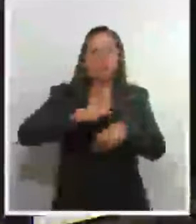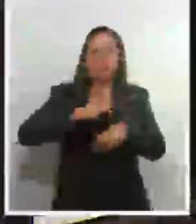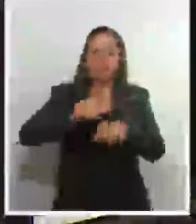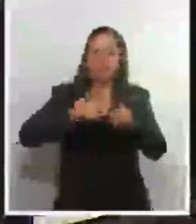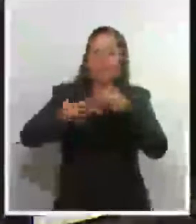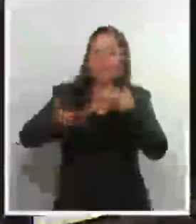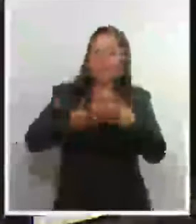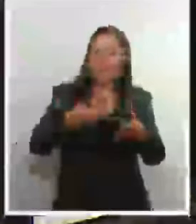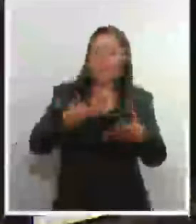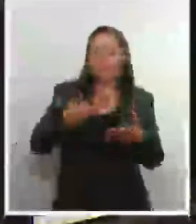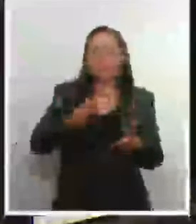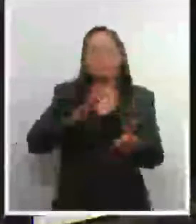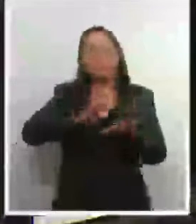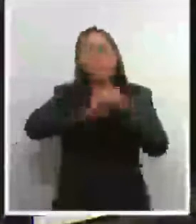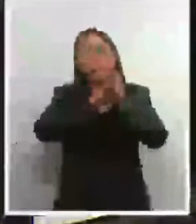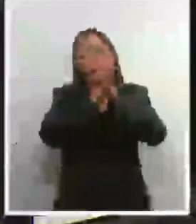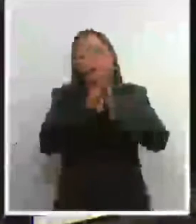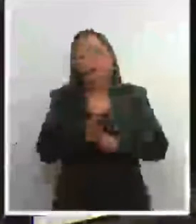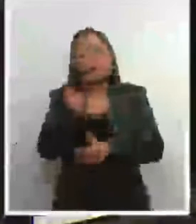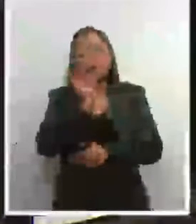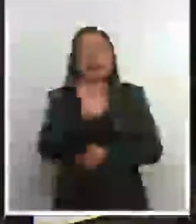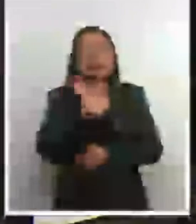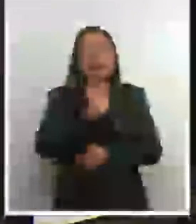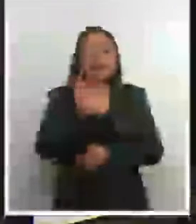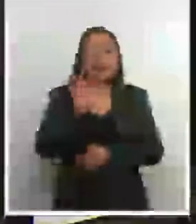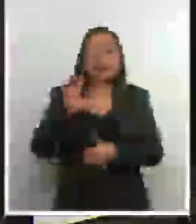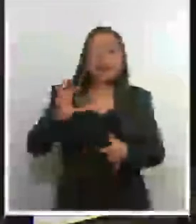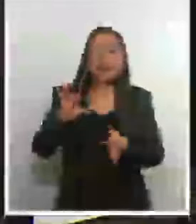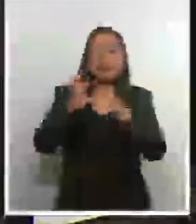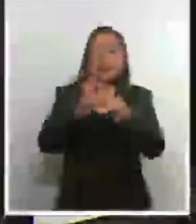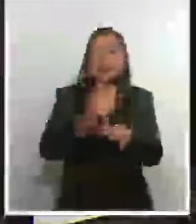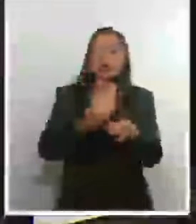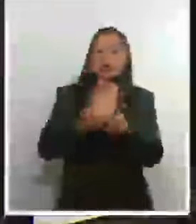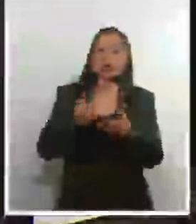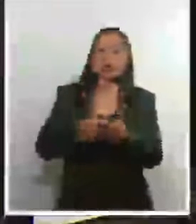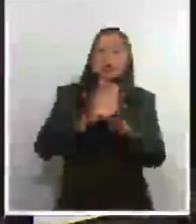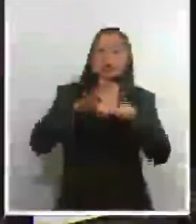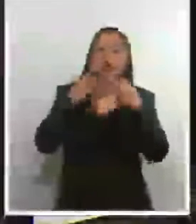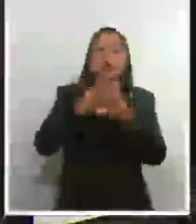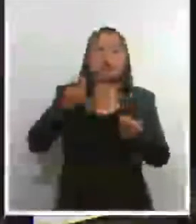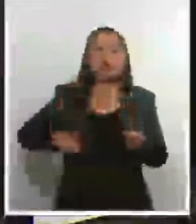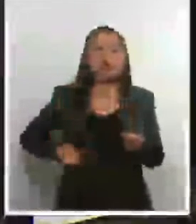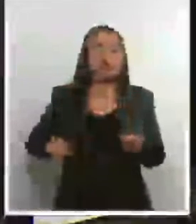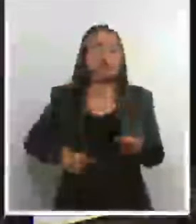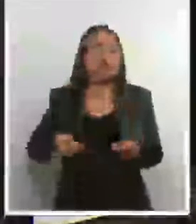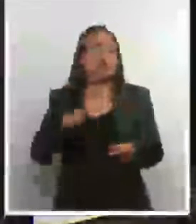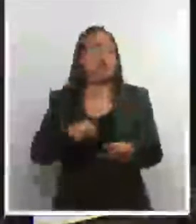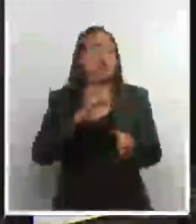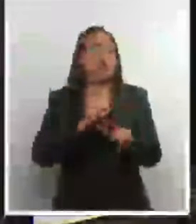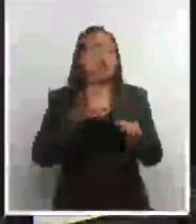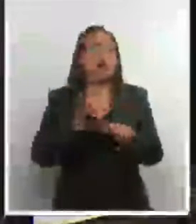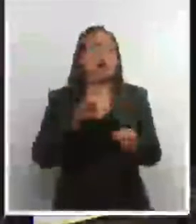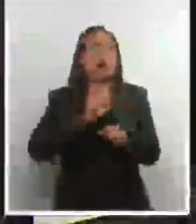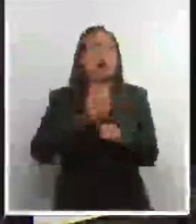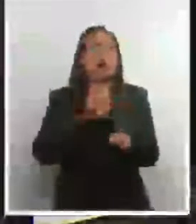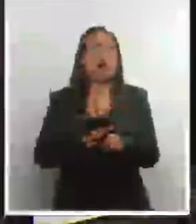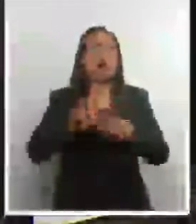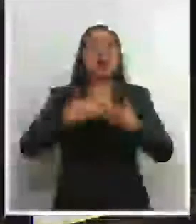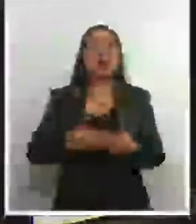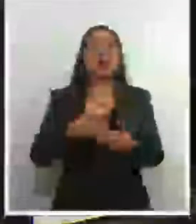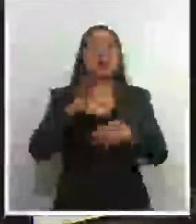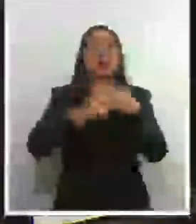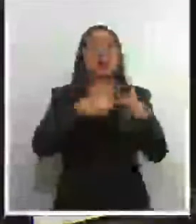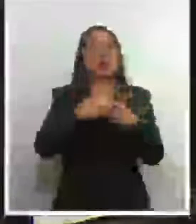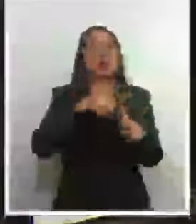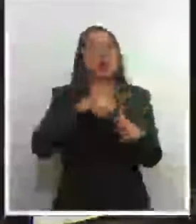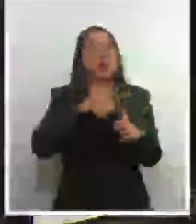evolucionado. Podríamos decir, periodizando los tipos de Estado, teóricamente, que en el mundo